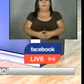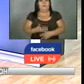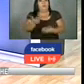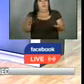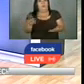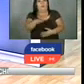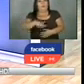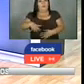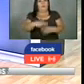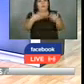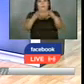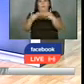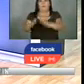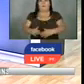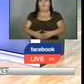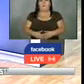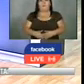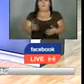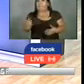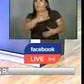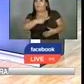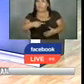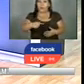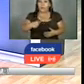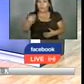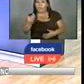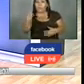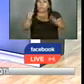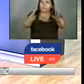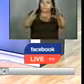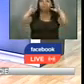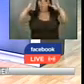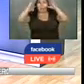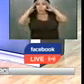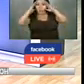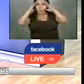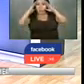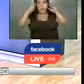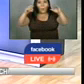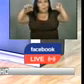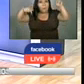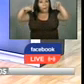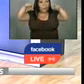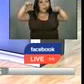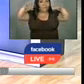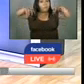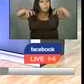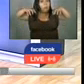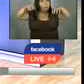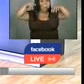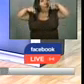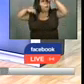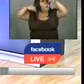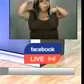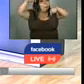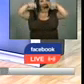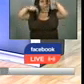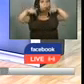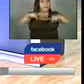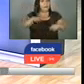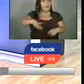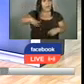diferentes puntos de los países. Así es, nosotros los invitamos a que continúen en nuestra sintonía. Ya bajó la lluvia, por ejemplo, acá en las afueras del edificio